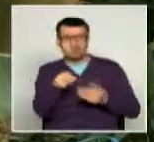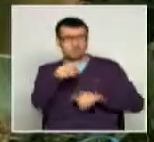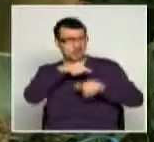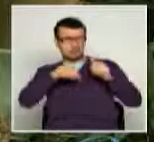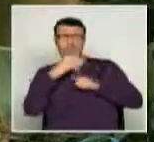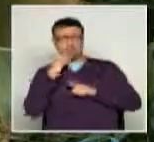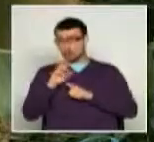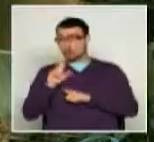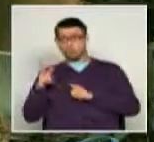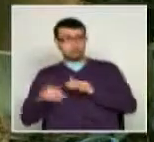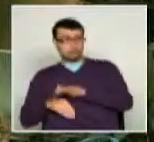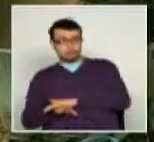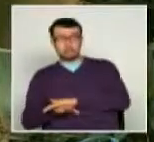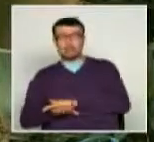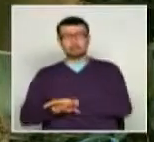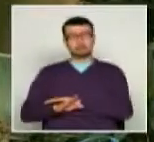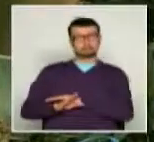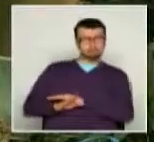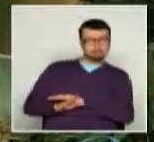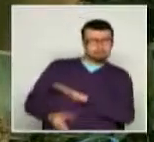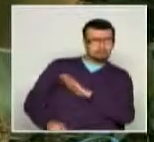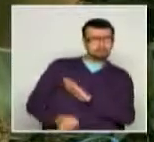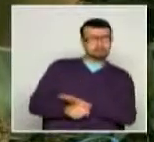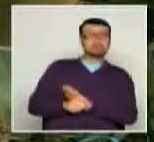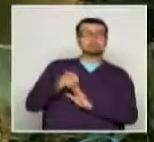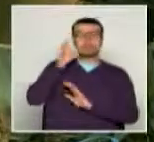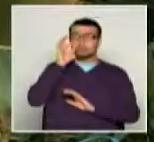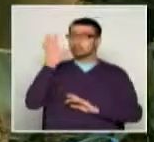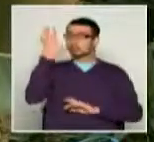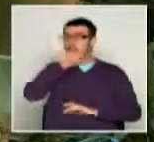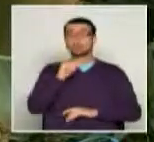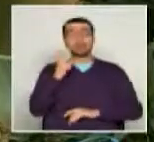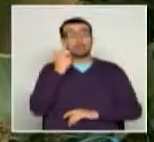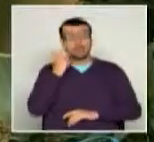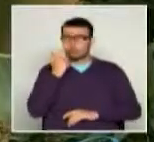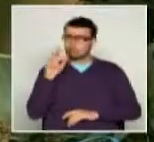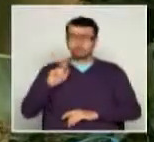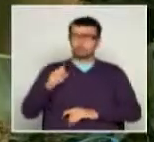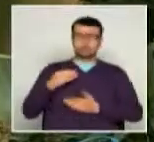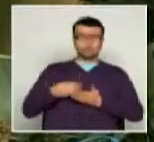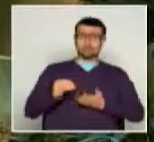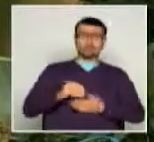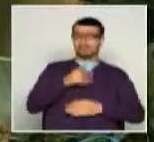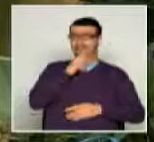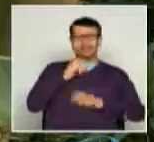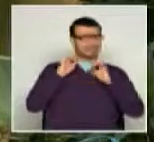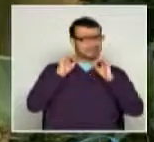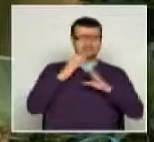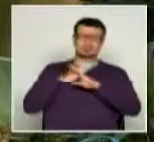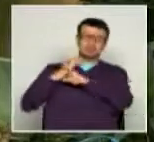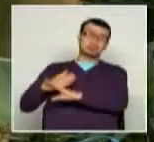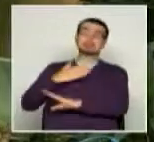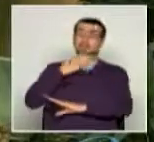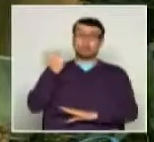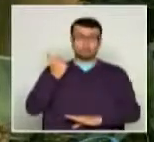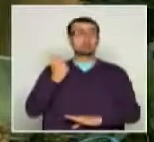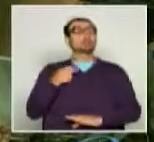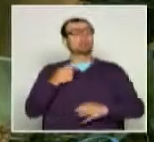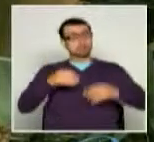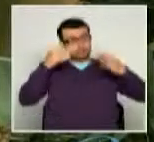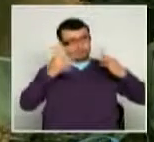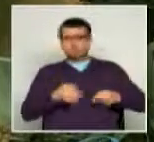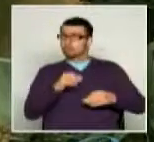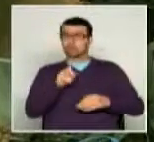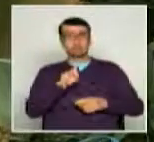que puede estar pasando allí. Entonces en esos sitios no deben ni siquiera de comprar, para que ustedes no les cambien